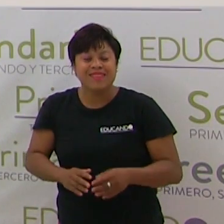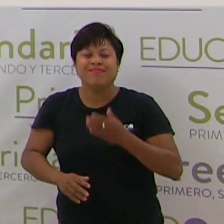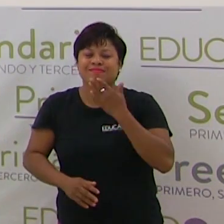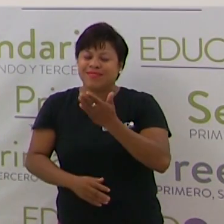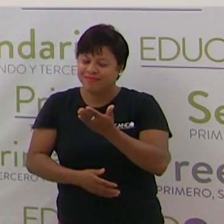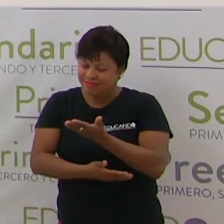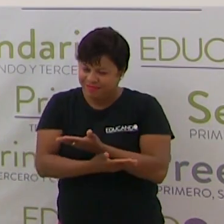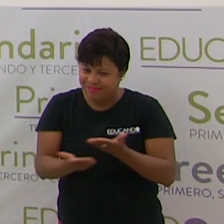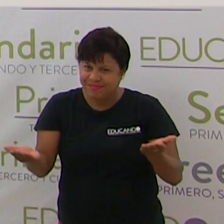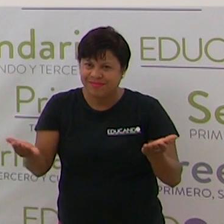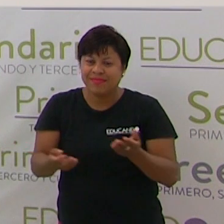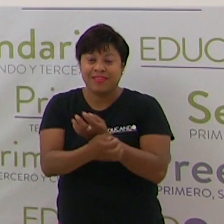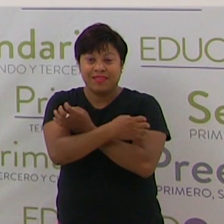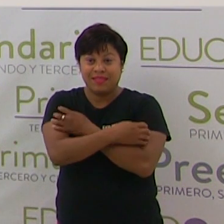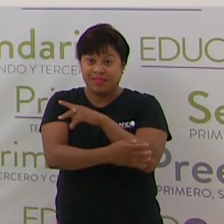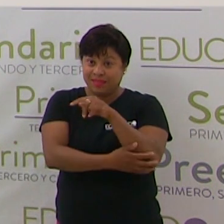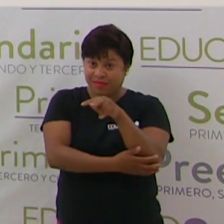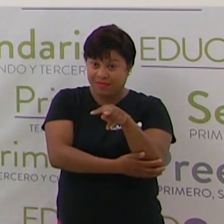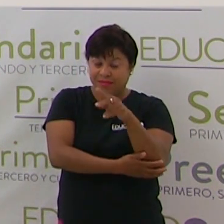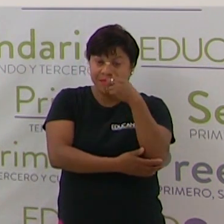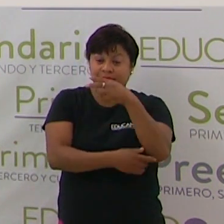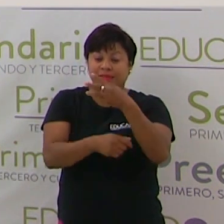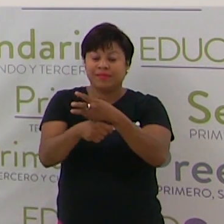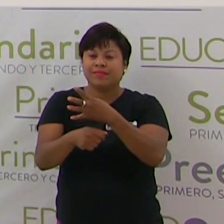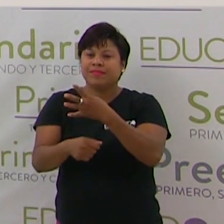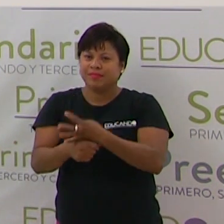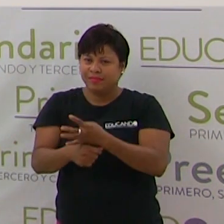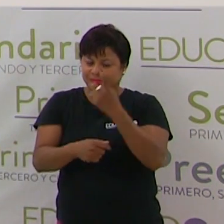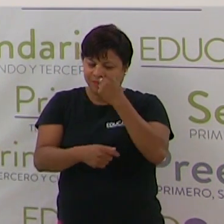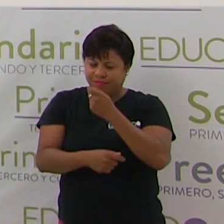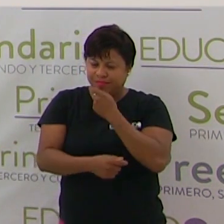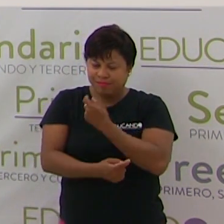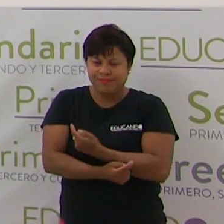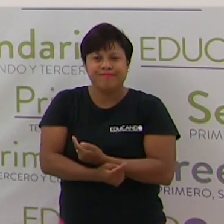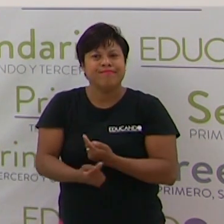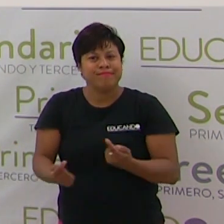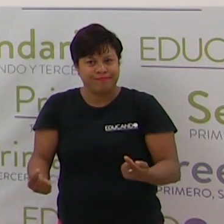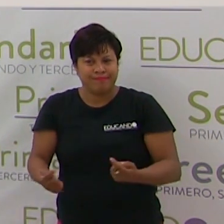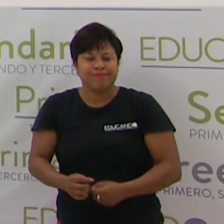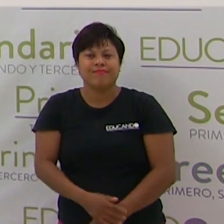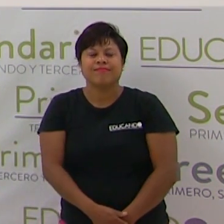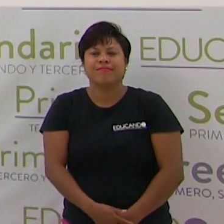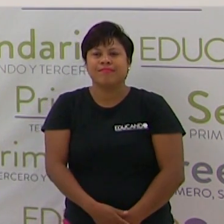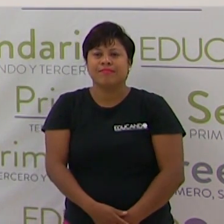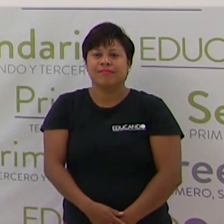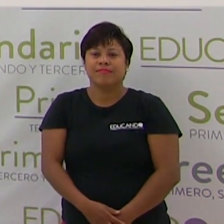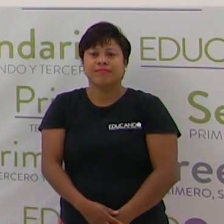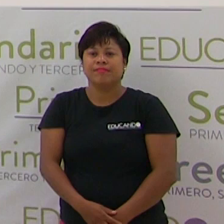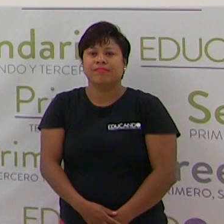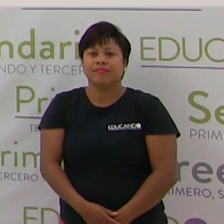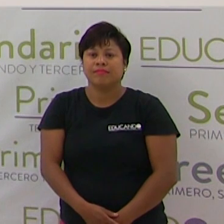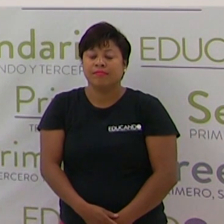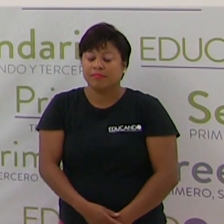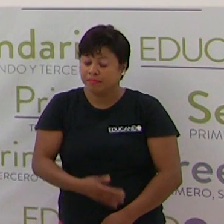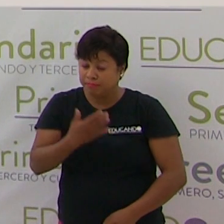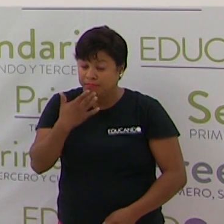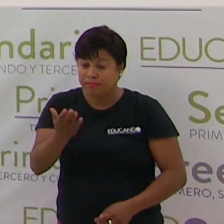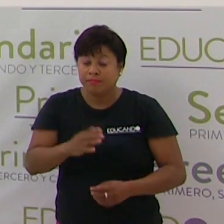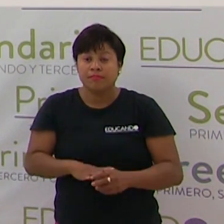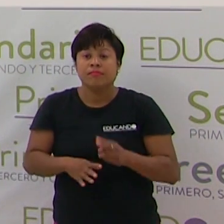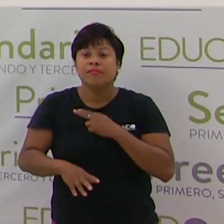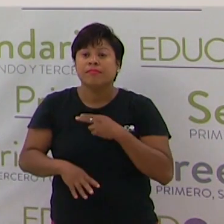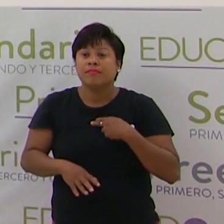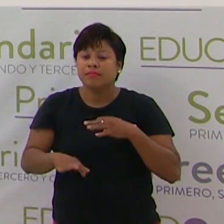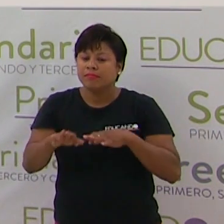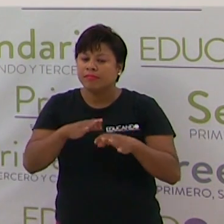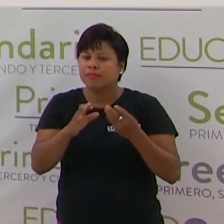Bienvenido a Educando TV en esta sesión para tercero y cuarto de primaria en la asignatura de matemáticas. Pues bien, ¿recuerdas que estuvimos trabajando